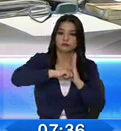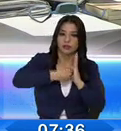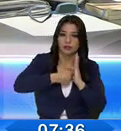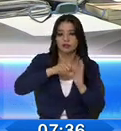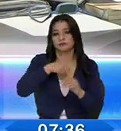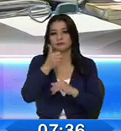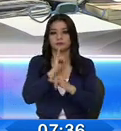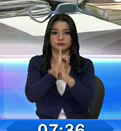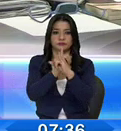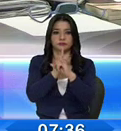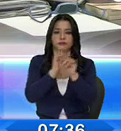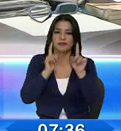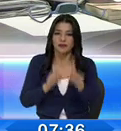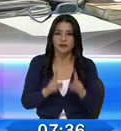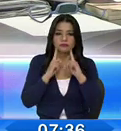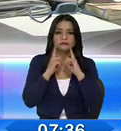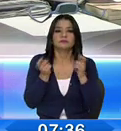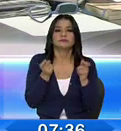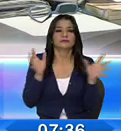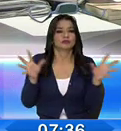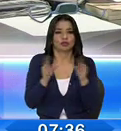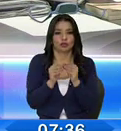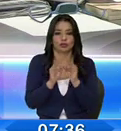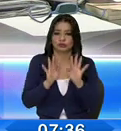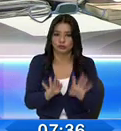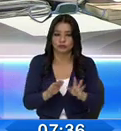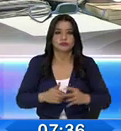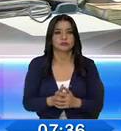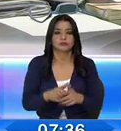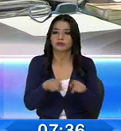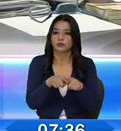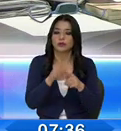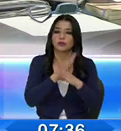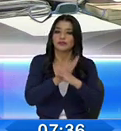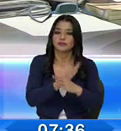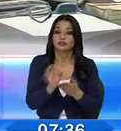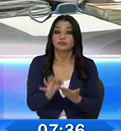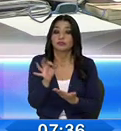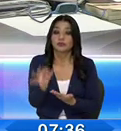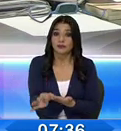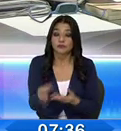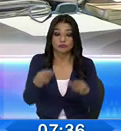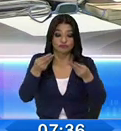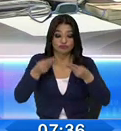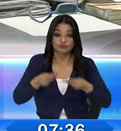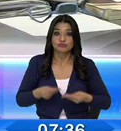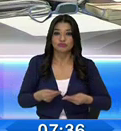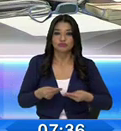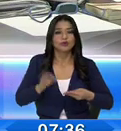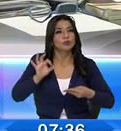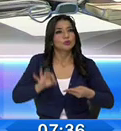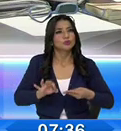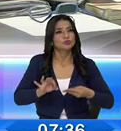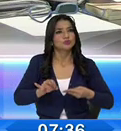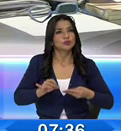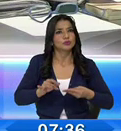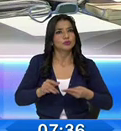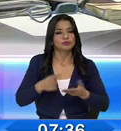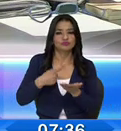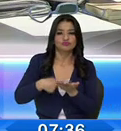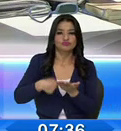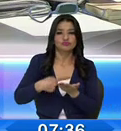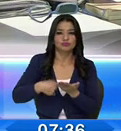entidades hacen un monitoreo de toda esta acción lo mismo hizo el defensor del pueblo cuando recibió el el